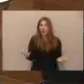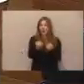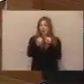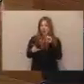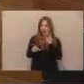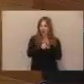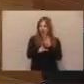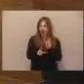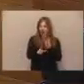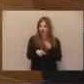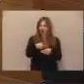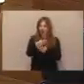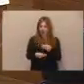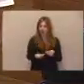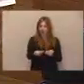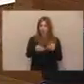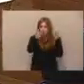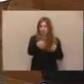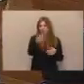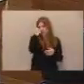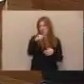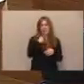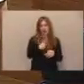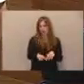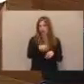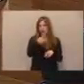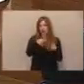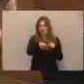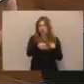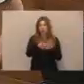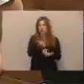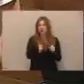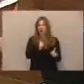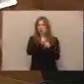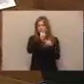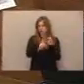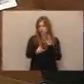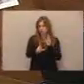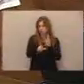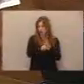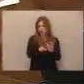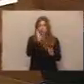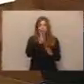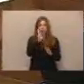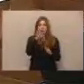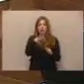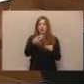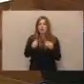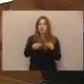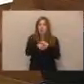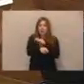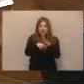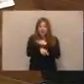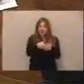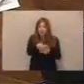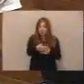que ustedes saben que van a perder. Esto ya es negligencia, están invirtiéndose recursos en algo que ustedes saben que van